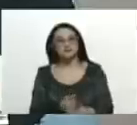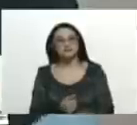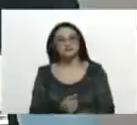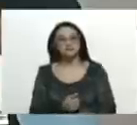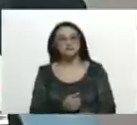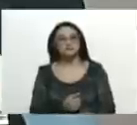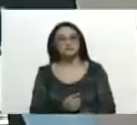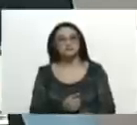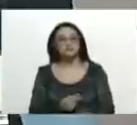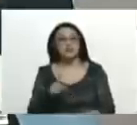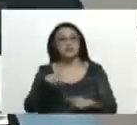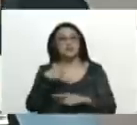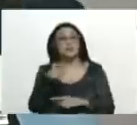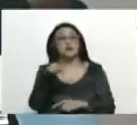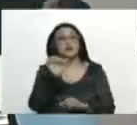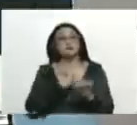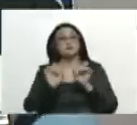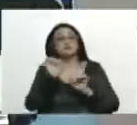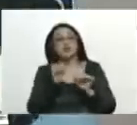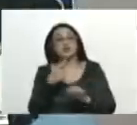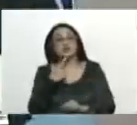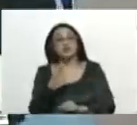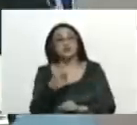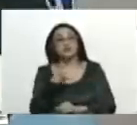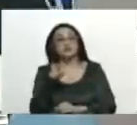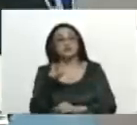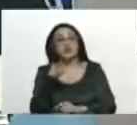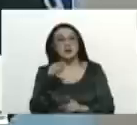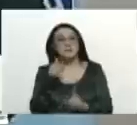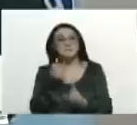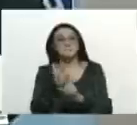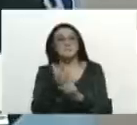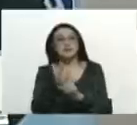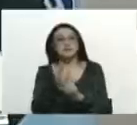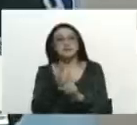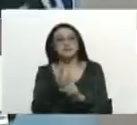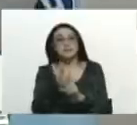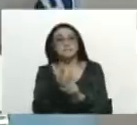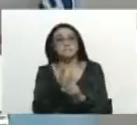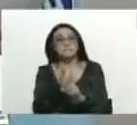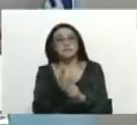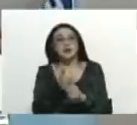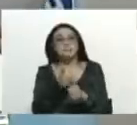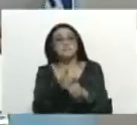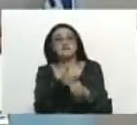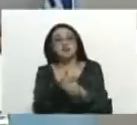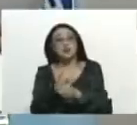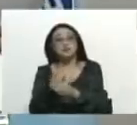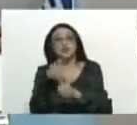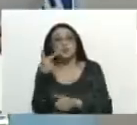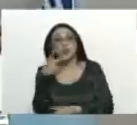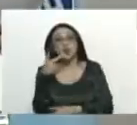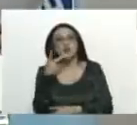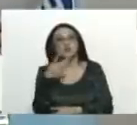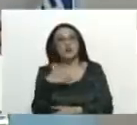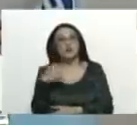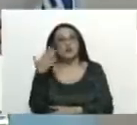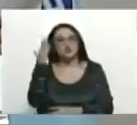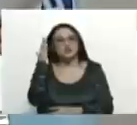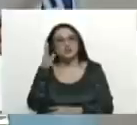y quisieron luego ellos defenderse diciendo que era una persecución política ahora qué van a decir yo quisiera saber